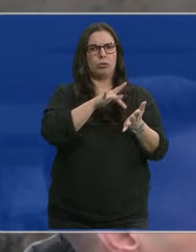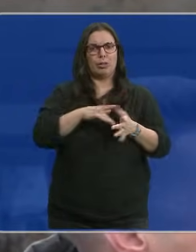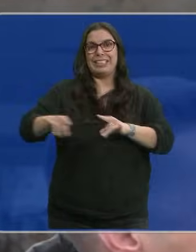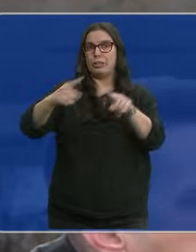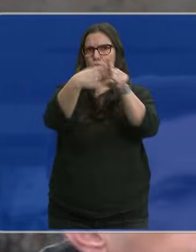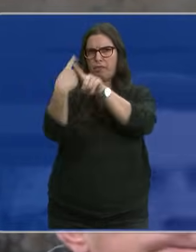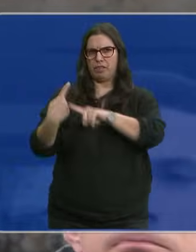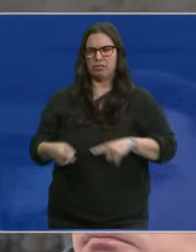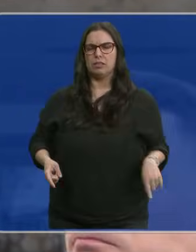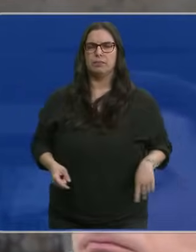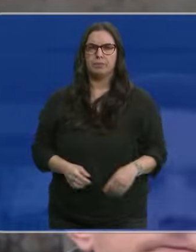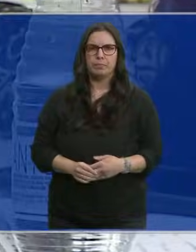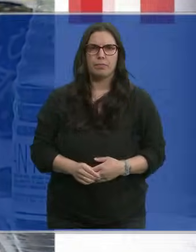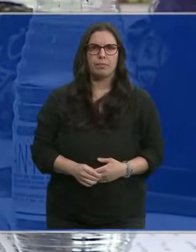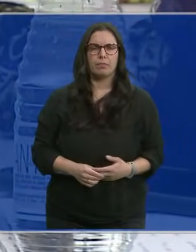diferentes territorios.